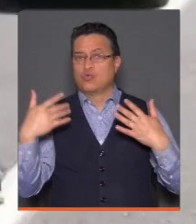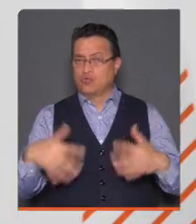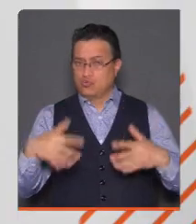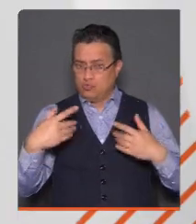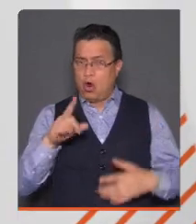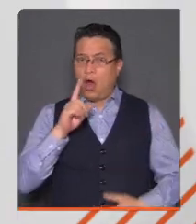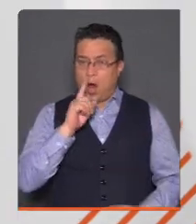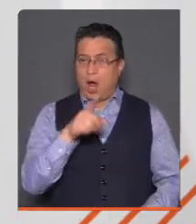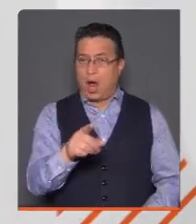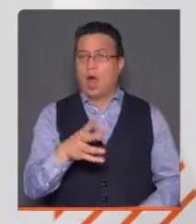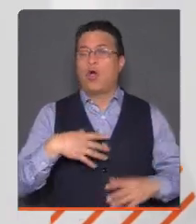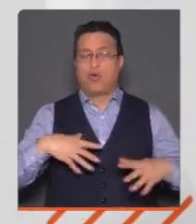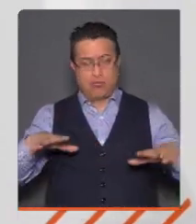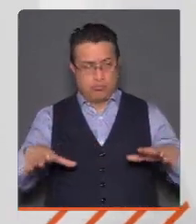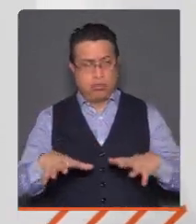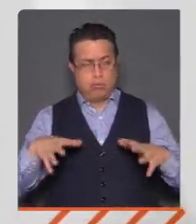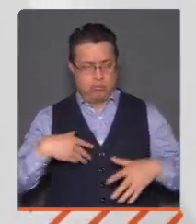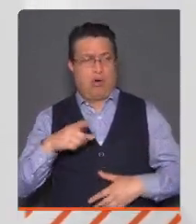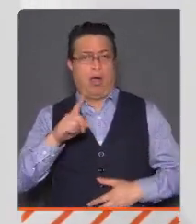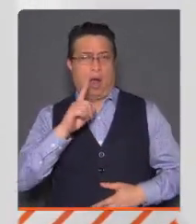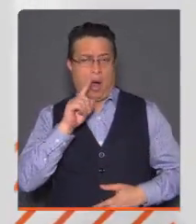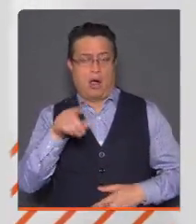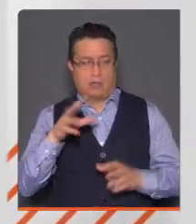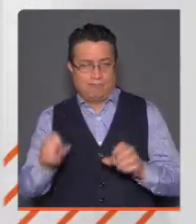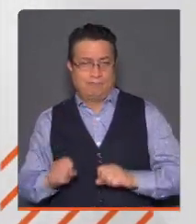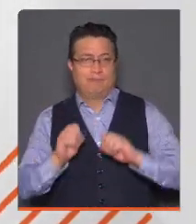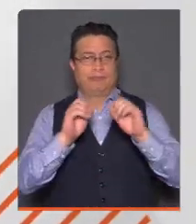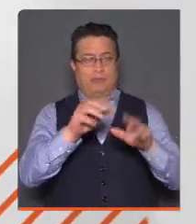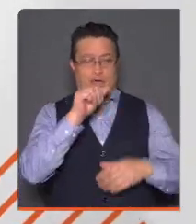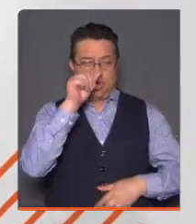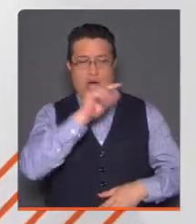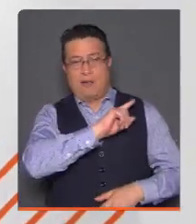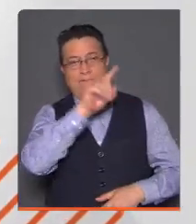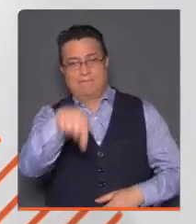No escatiman en esfuerzos para trasladar droga hasta Santiago.